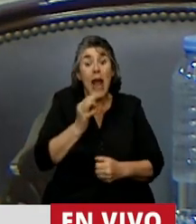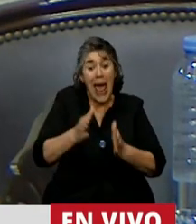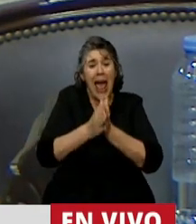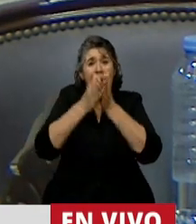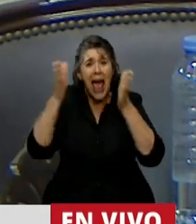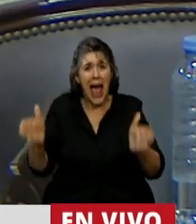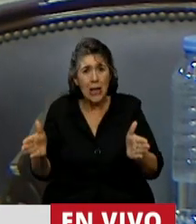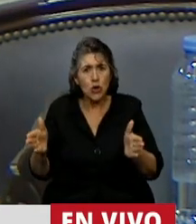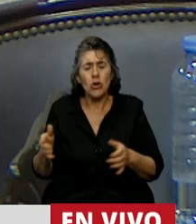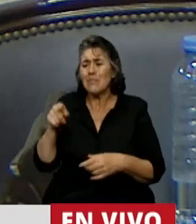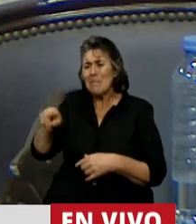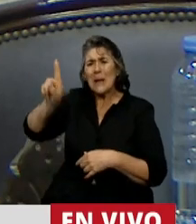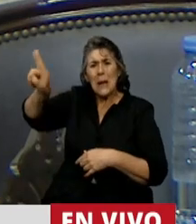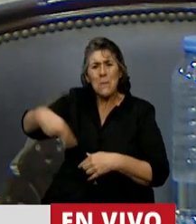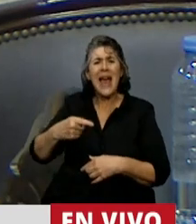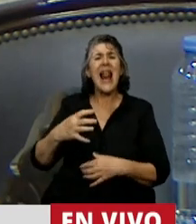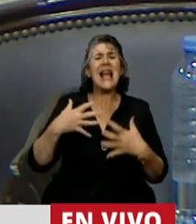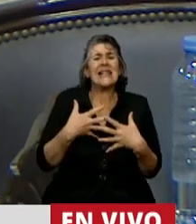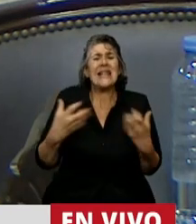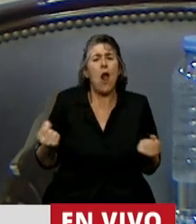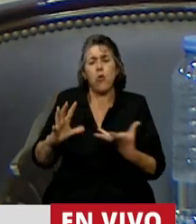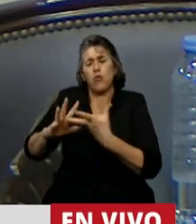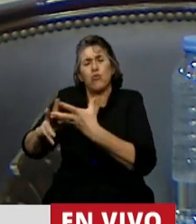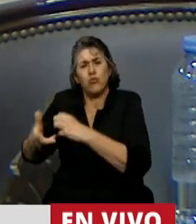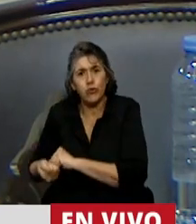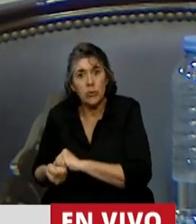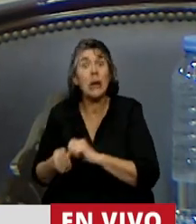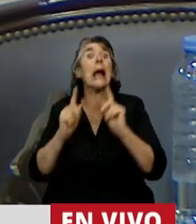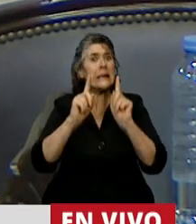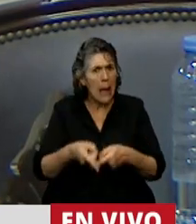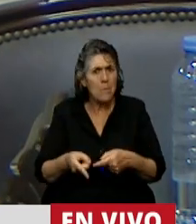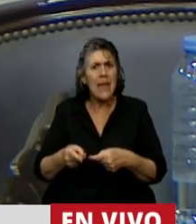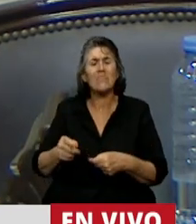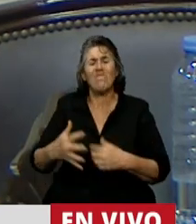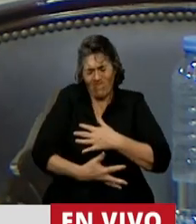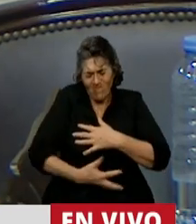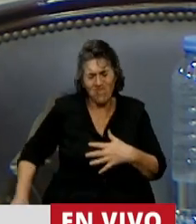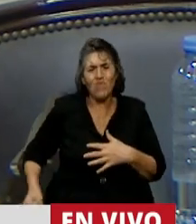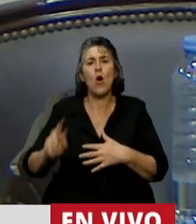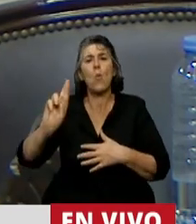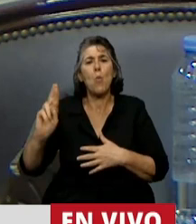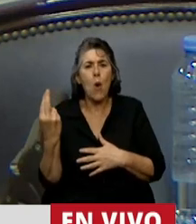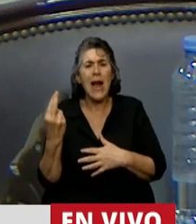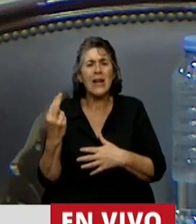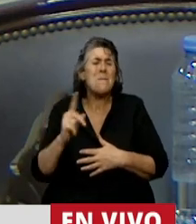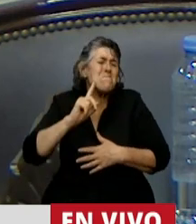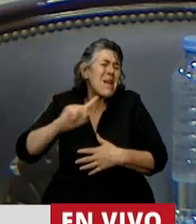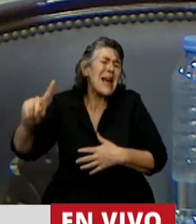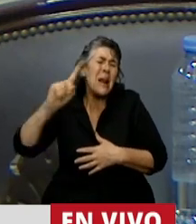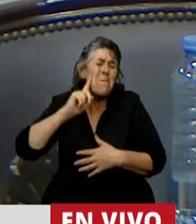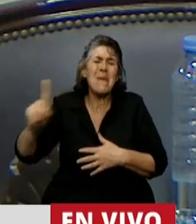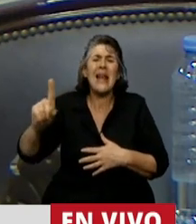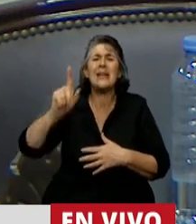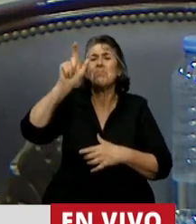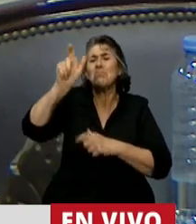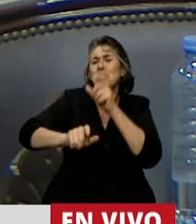irreparables en la salud y generan muertes evitables en miles de niñas, mujeres y personas